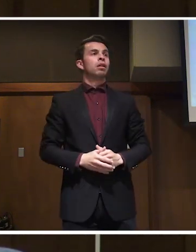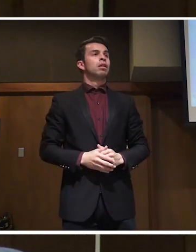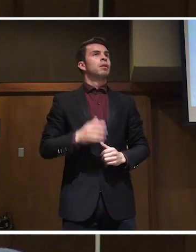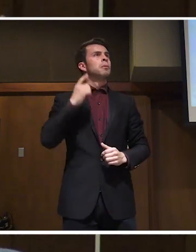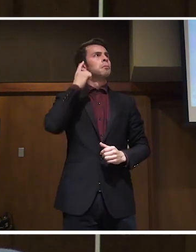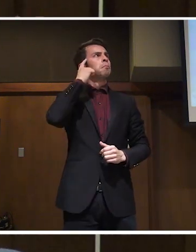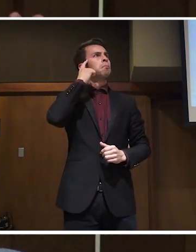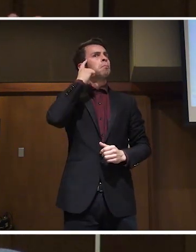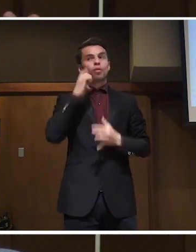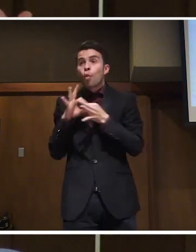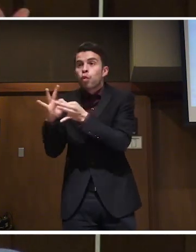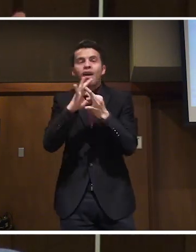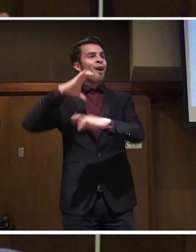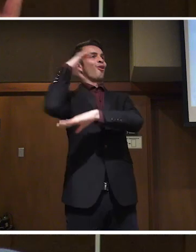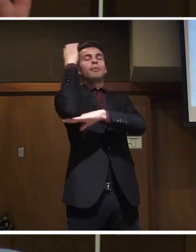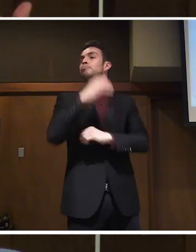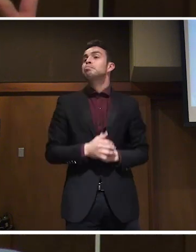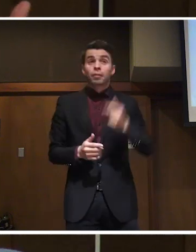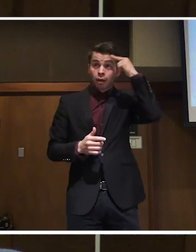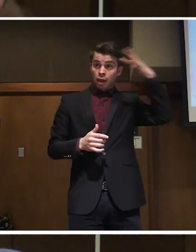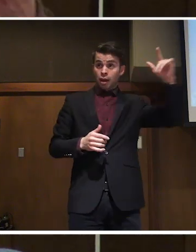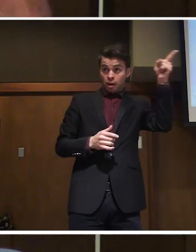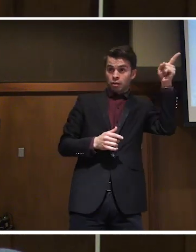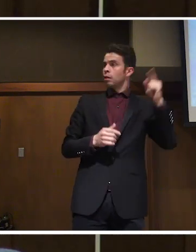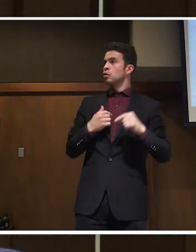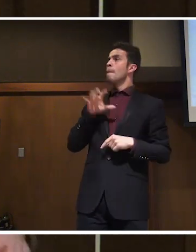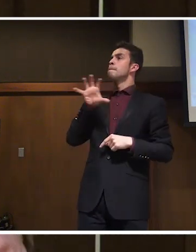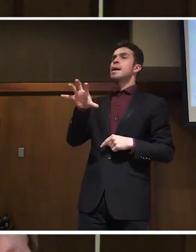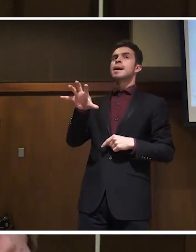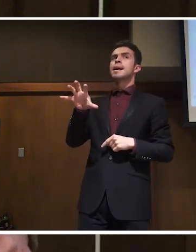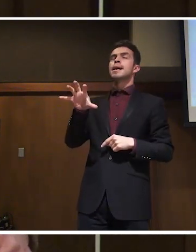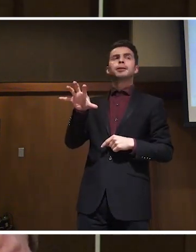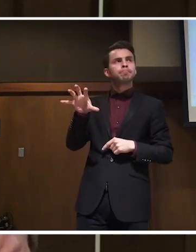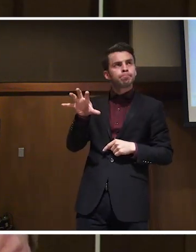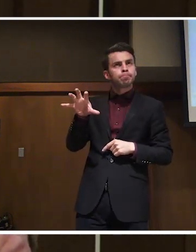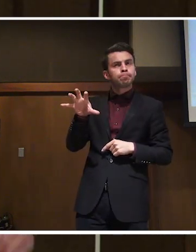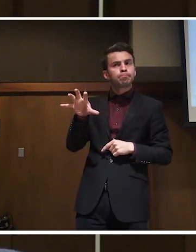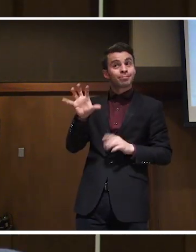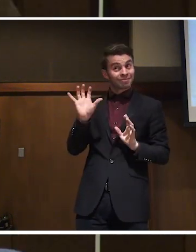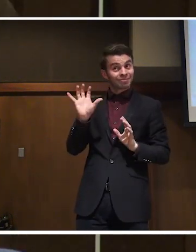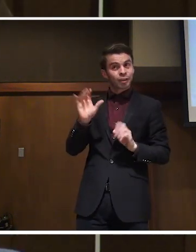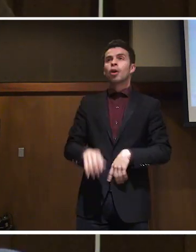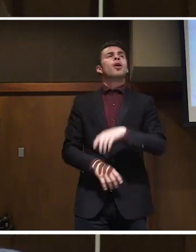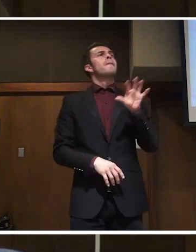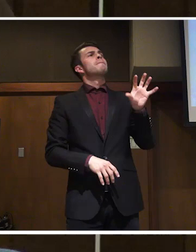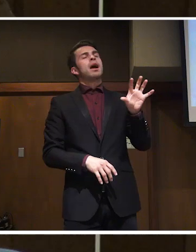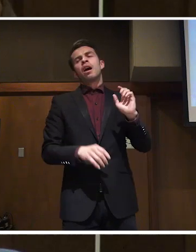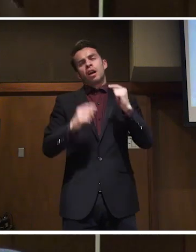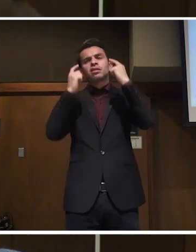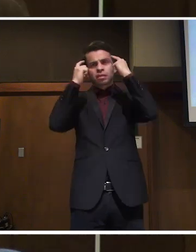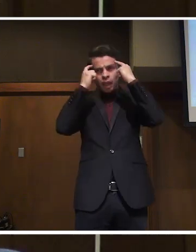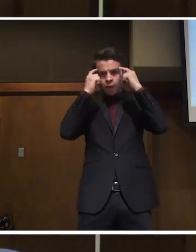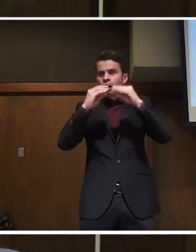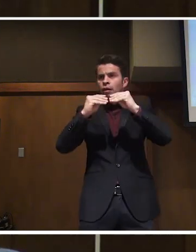no existía. Los señores de Cartagena no se sentían miembros del mismo país que Bogotá, excepto en el sentido muy